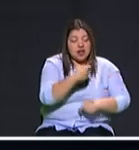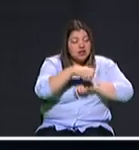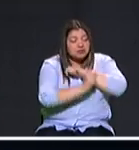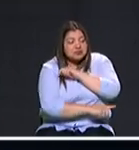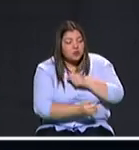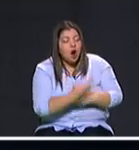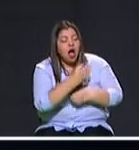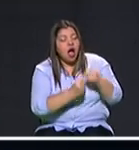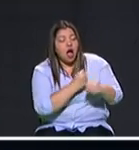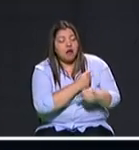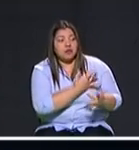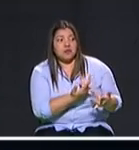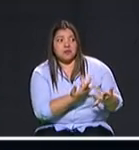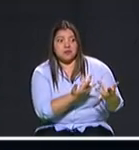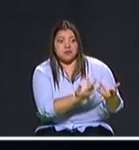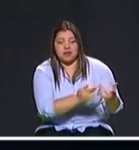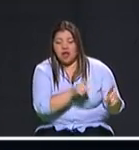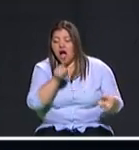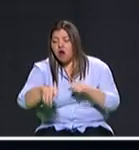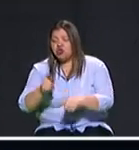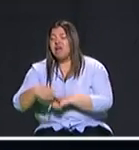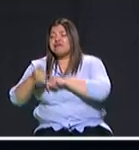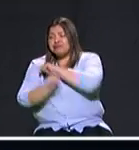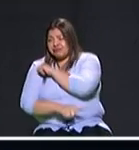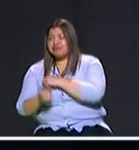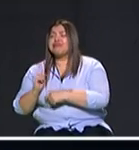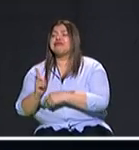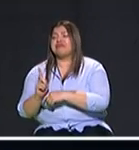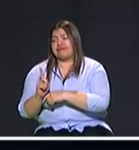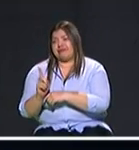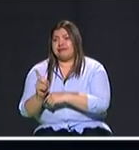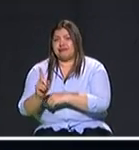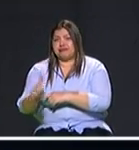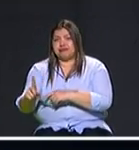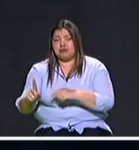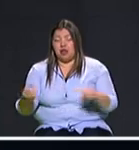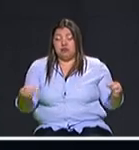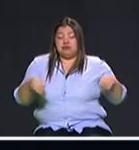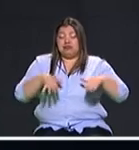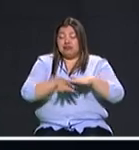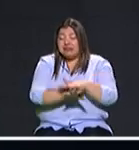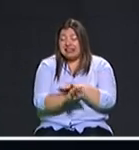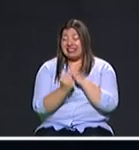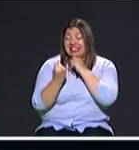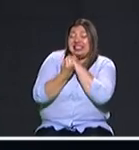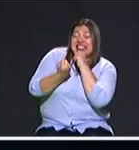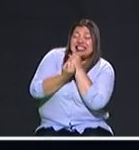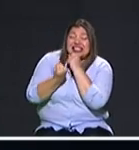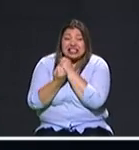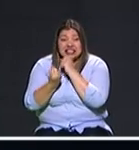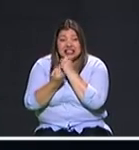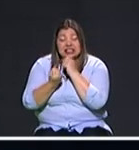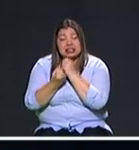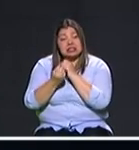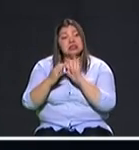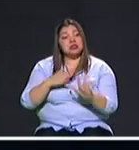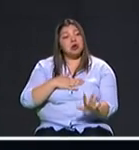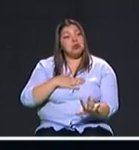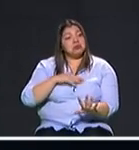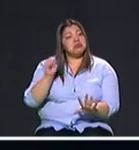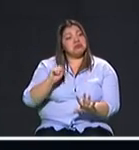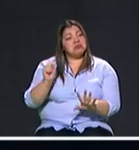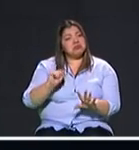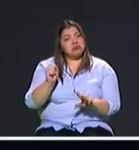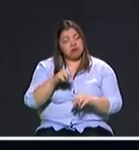con los que ya han sido condenadas eso ha generado unos desbordamientos unos hacinamientos muy grandes nosotros sí vamos a construir esa cárcel de